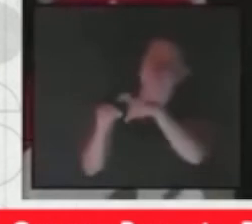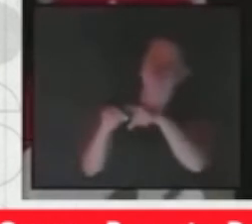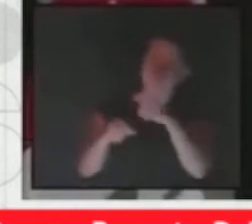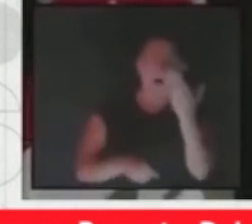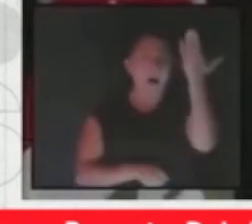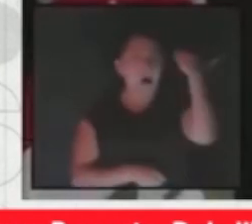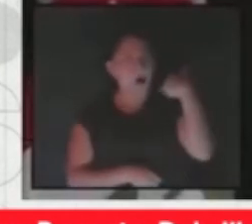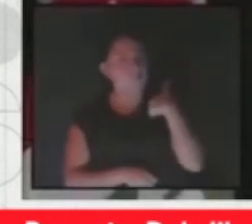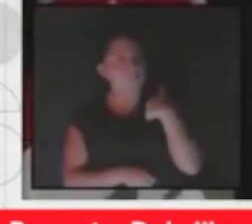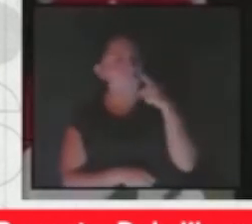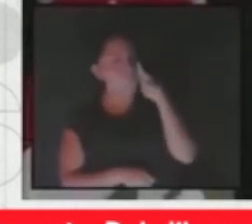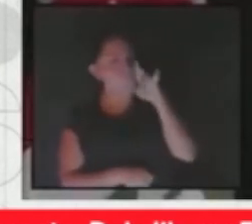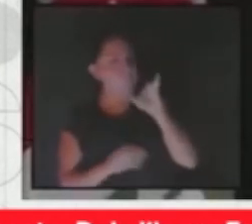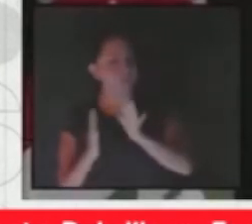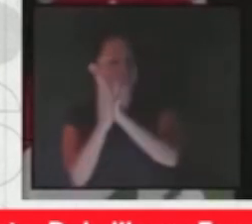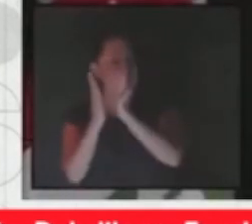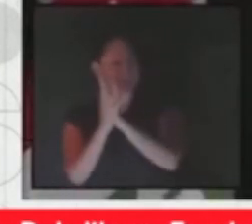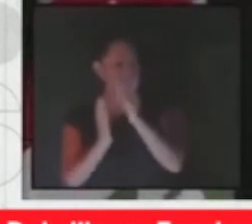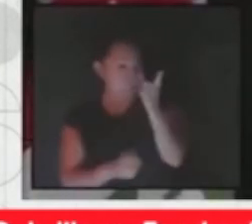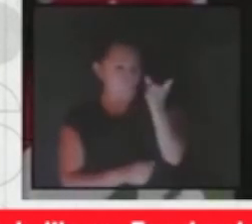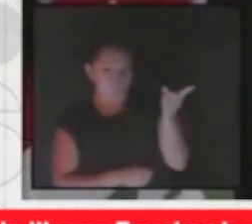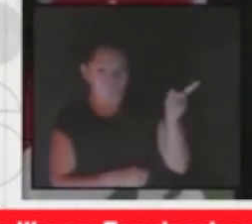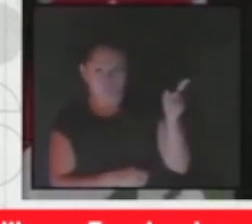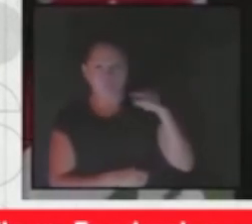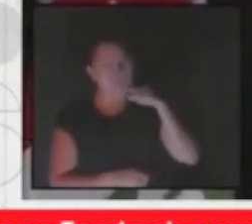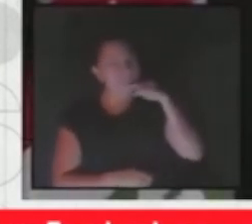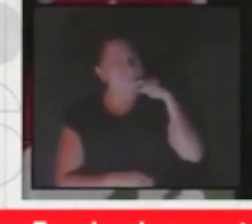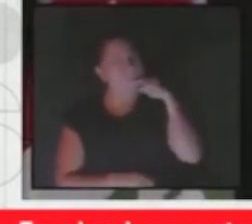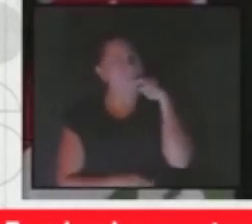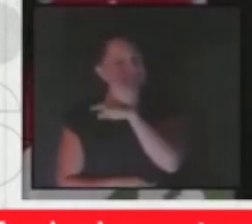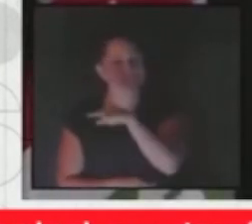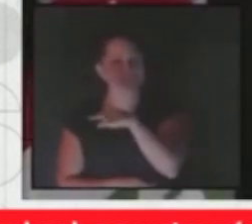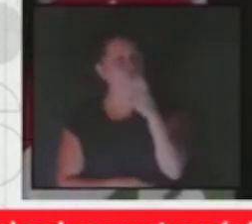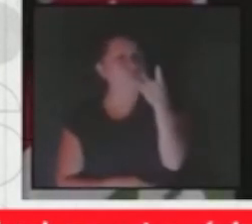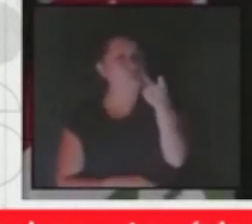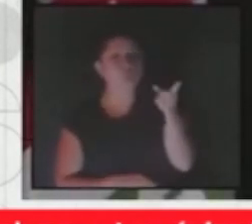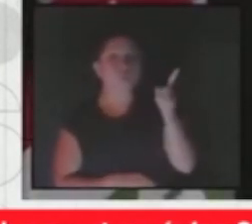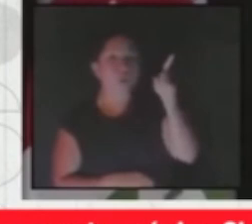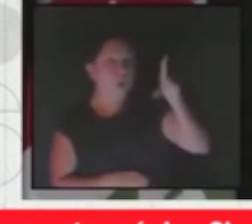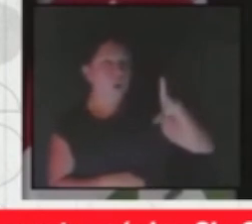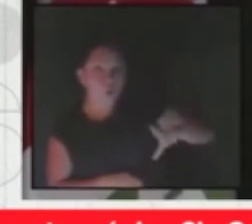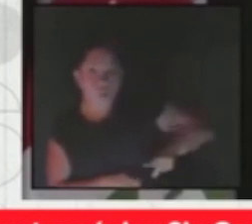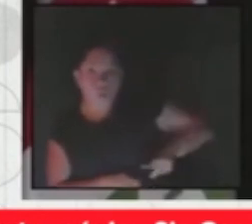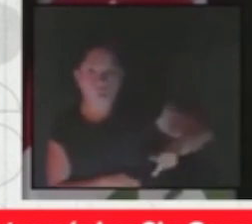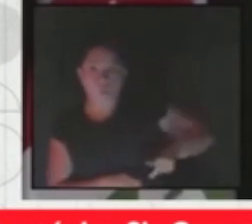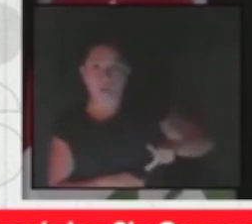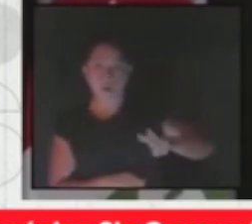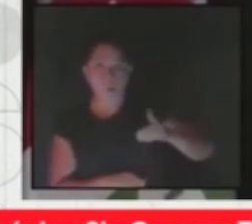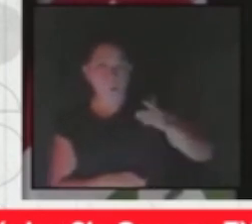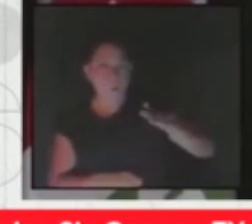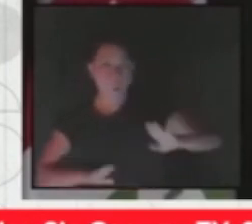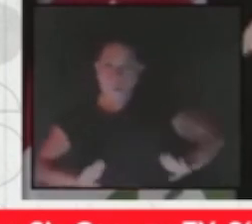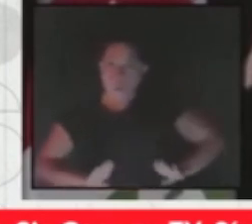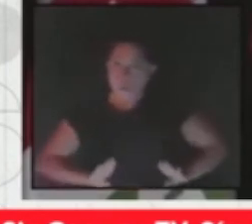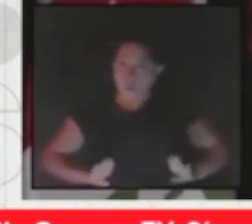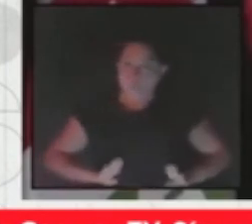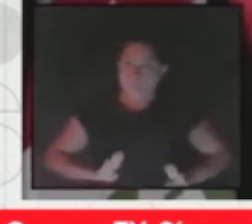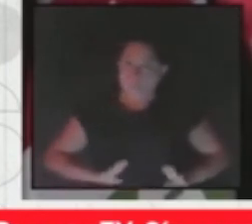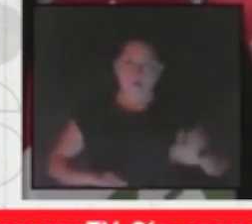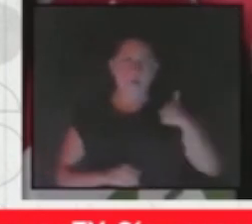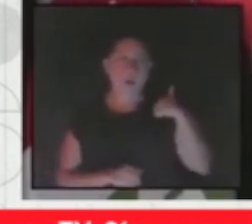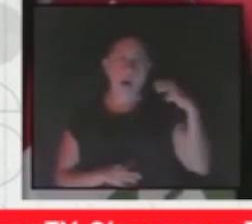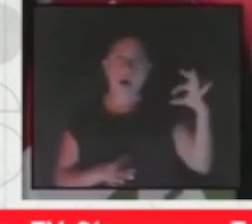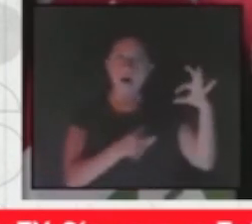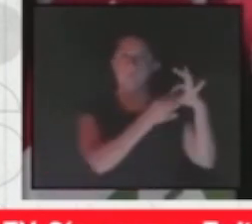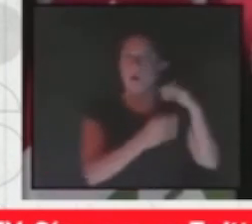por el año en el que se extendió su mandato al coincidir el fin de su periodo original con el proceso electoral. Y si usted me pregunta,